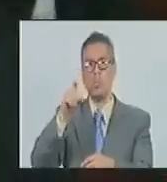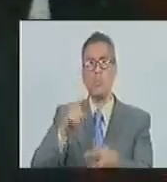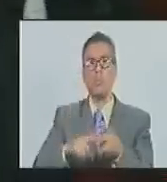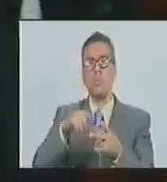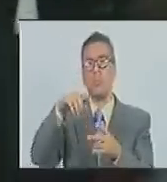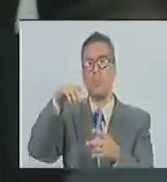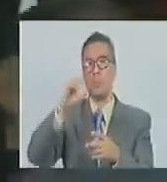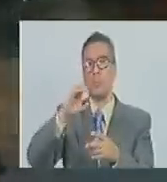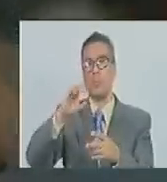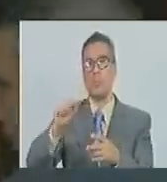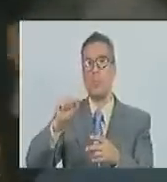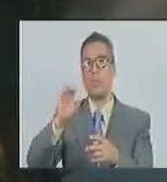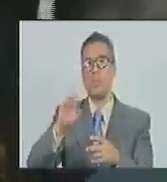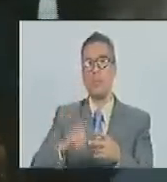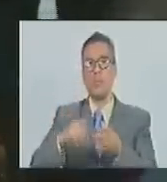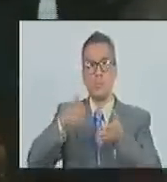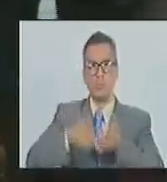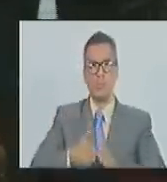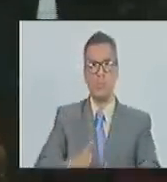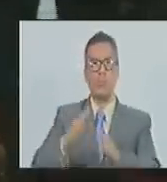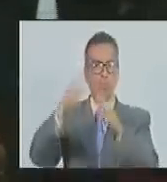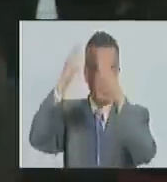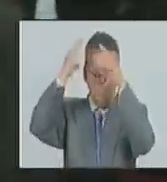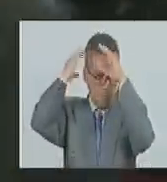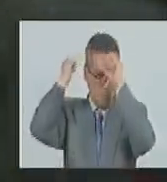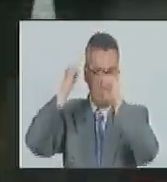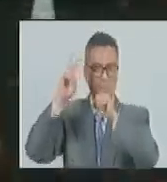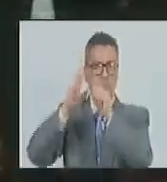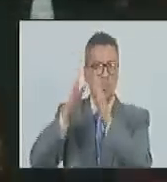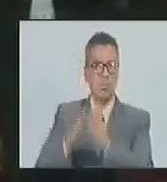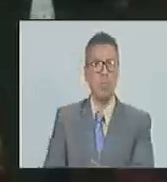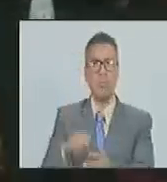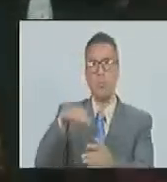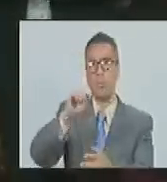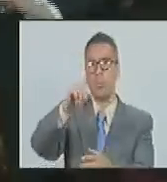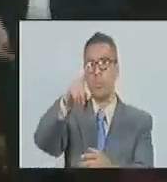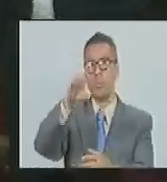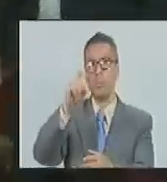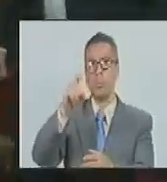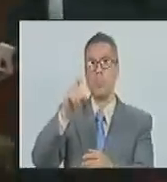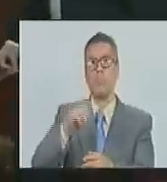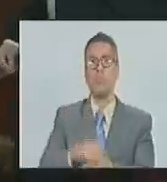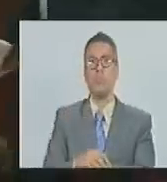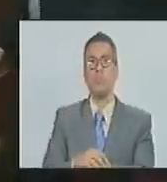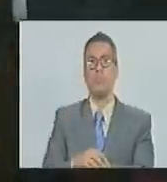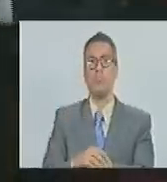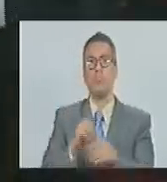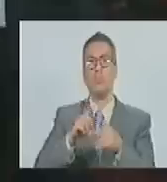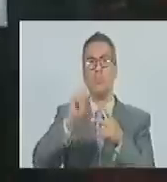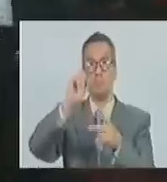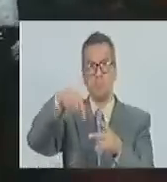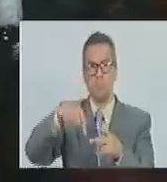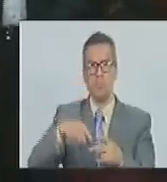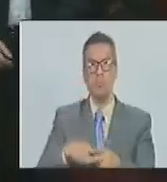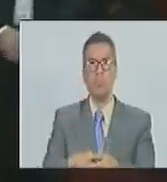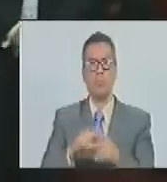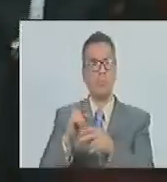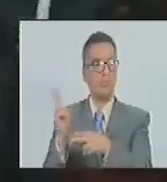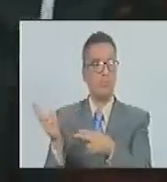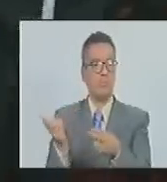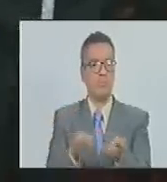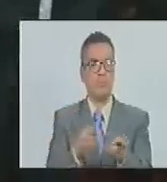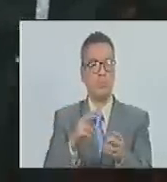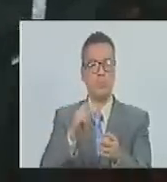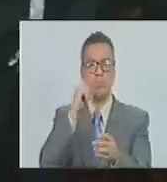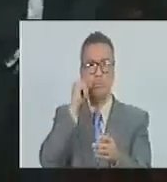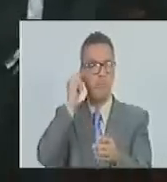Shadi Saab, hijo del diplomático venezolano Alex Saab. Son también invitadas